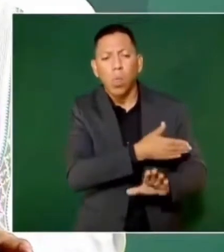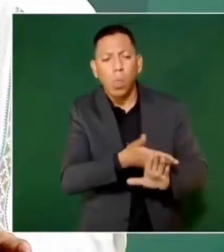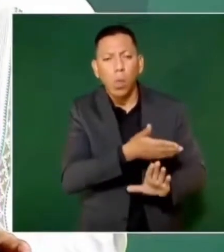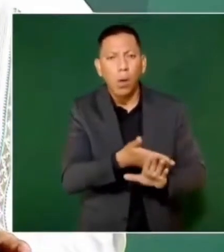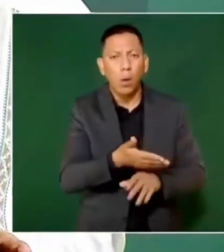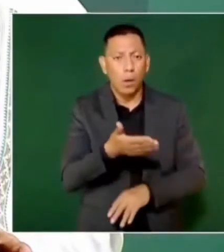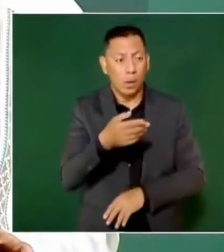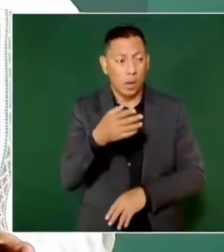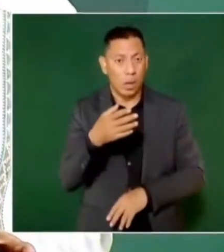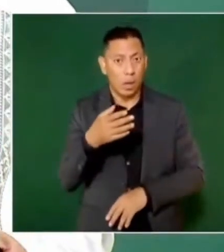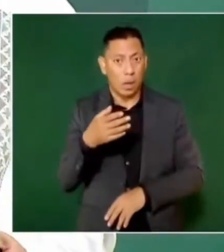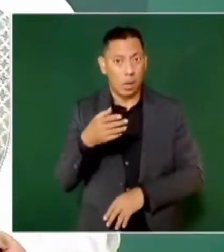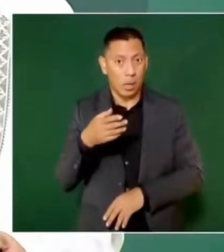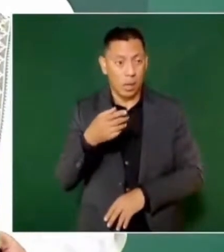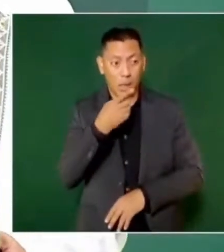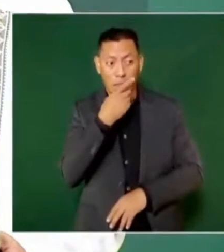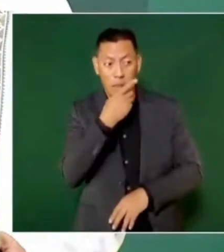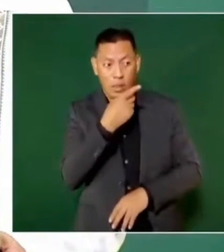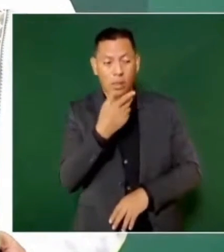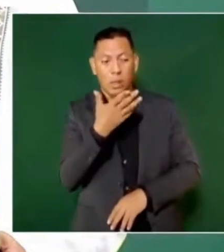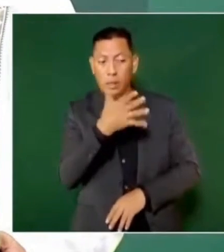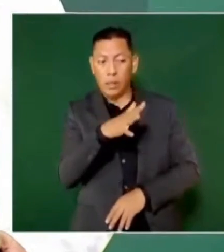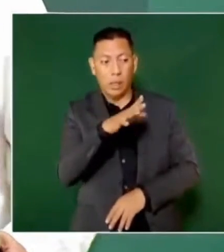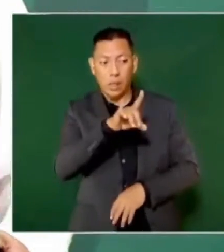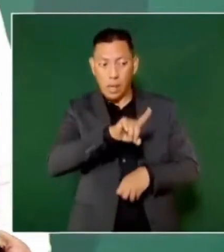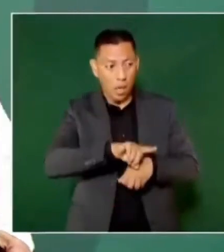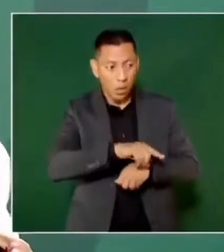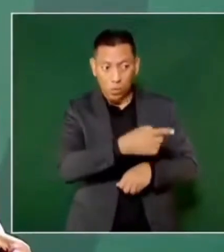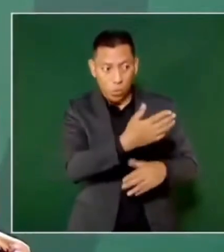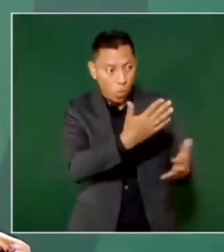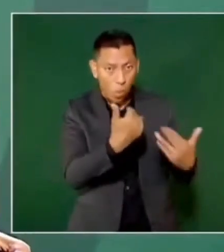días no me demuestras